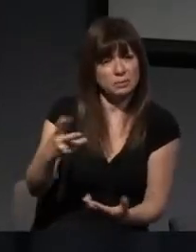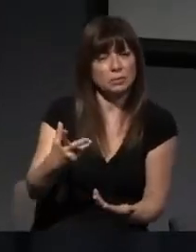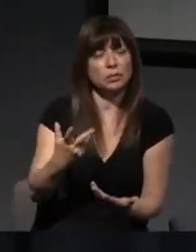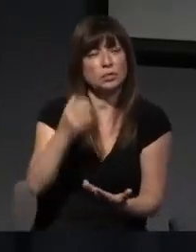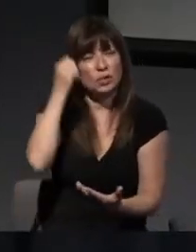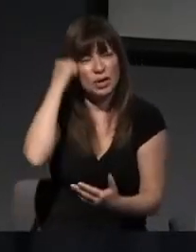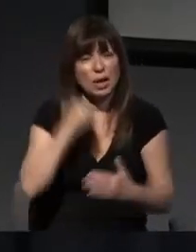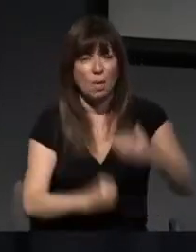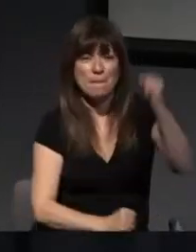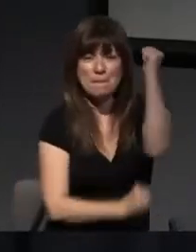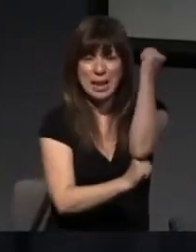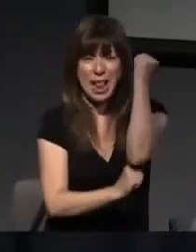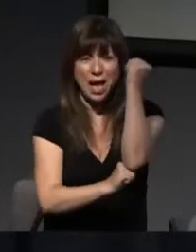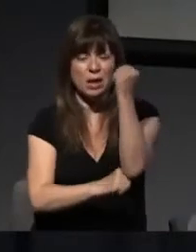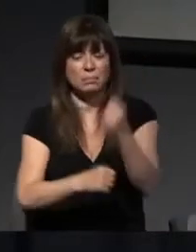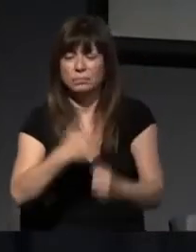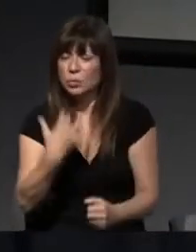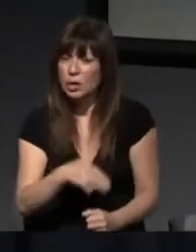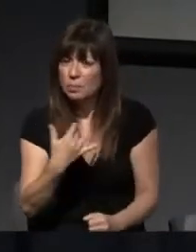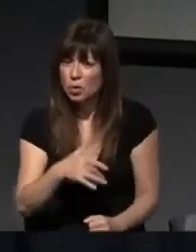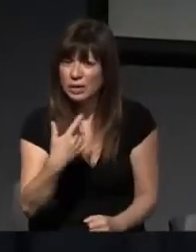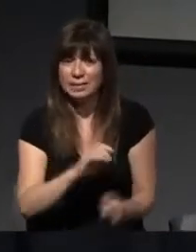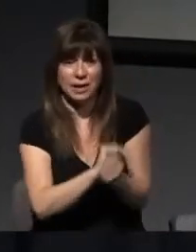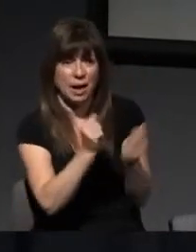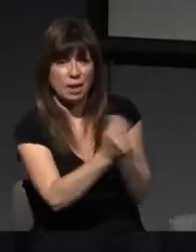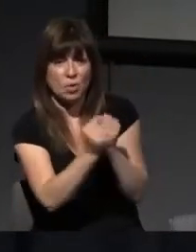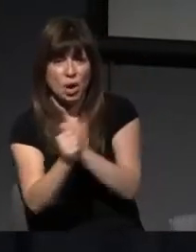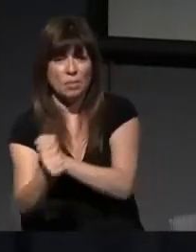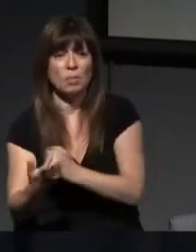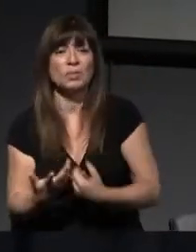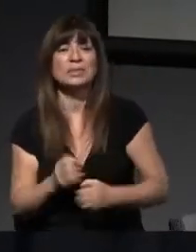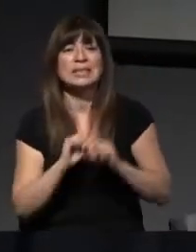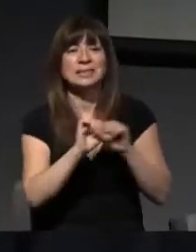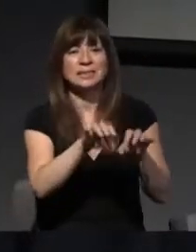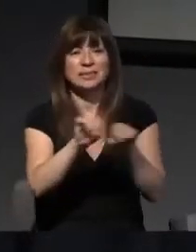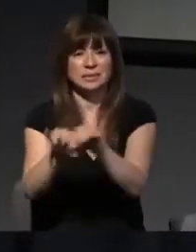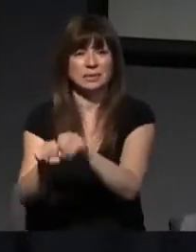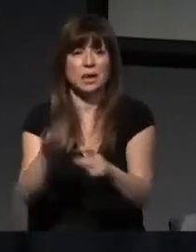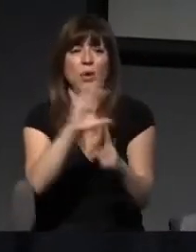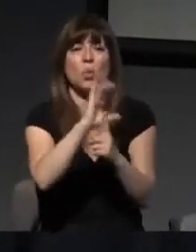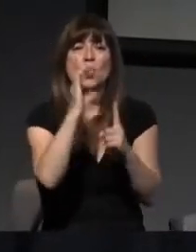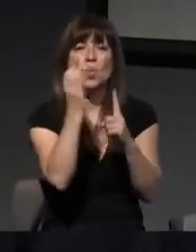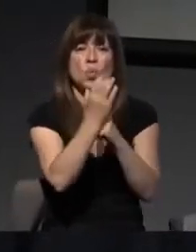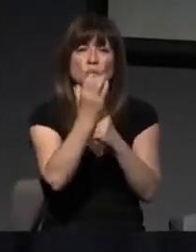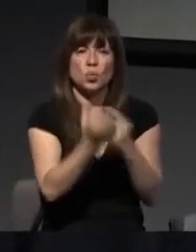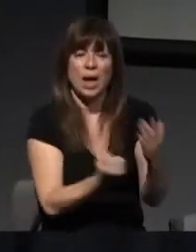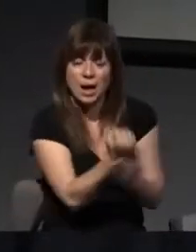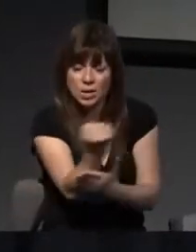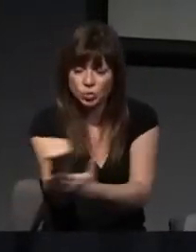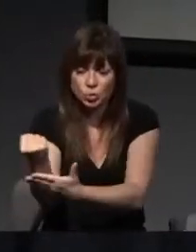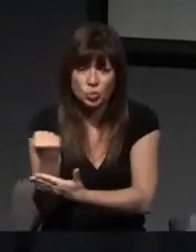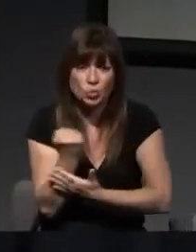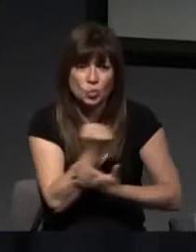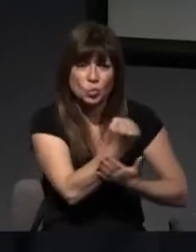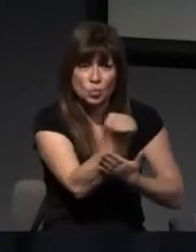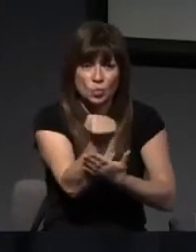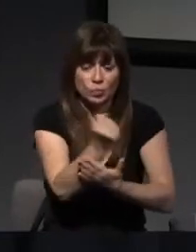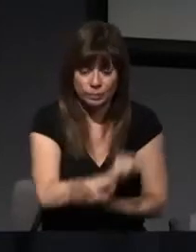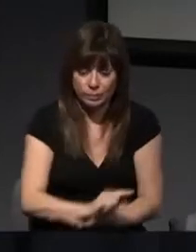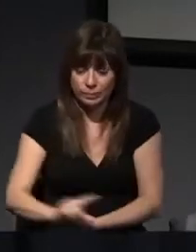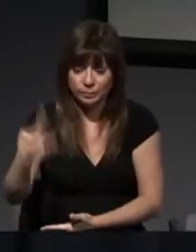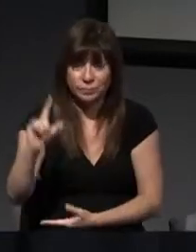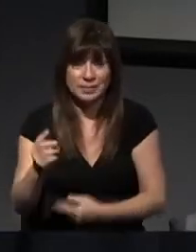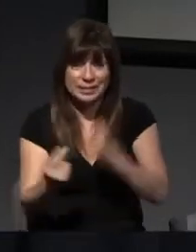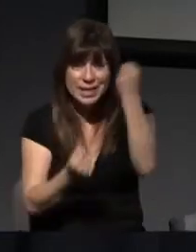de esta evolución, de este cambio, es precisamente inculcar una cultura colaborativa, emprender